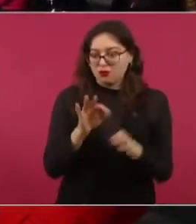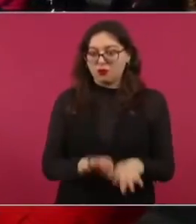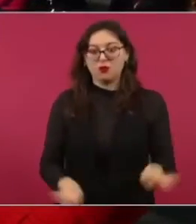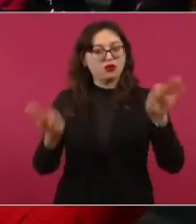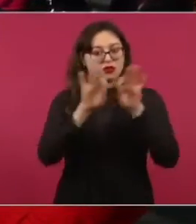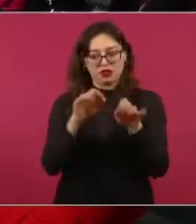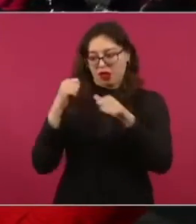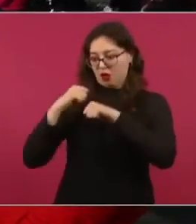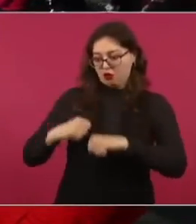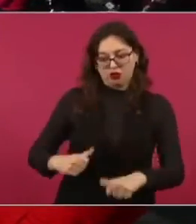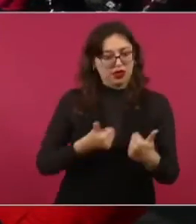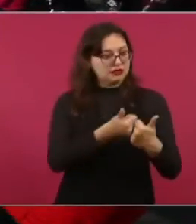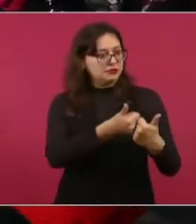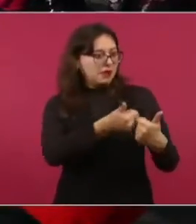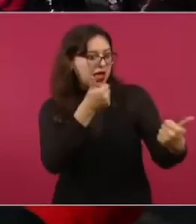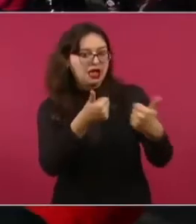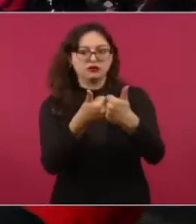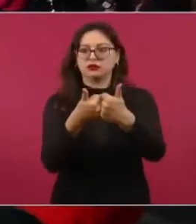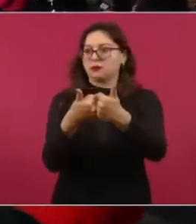La señora